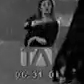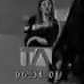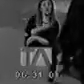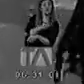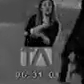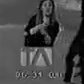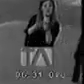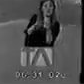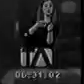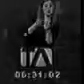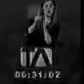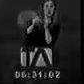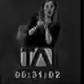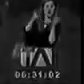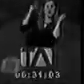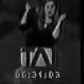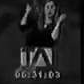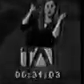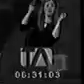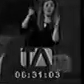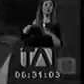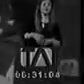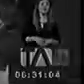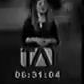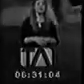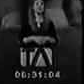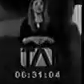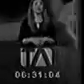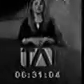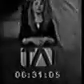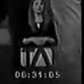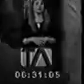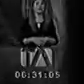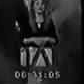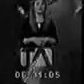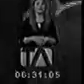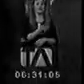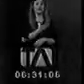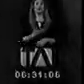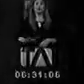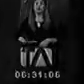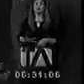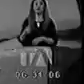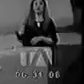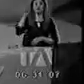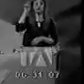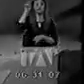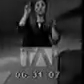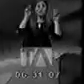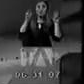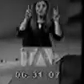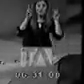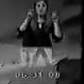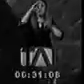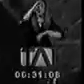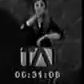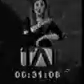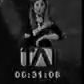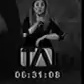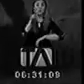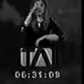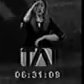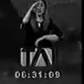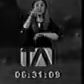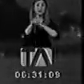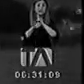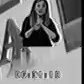del 30S coincide con su salida del poder. Durante su mandato, el caso Froilán Jiménez se declaró en reserva y pudo